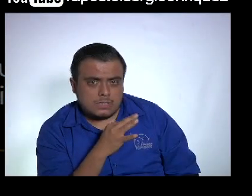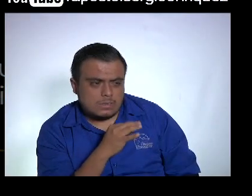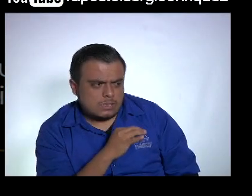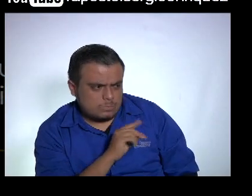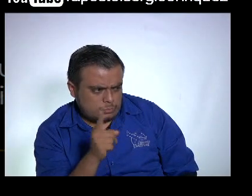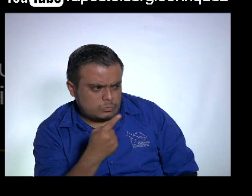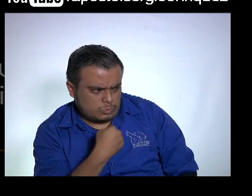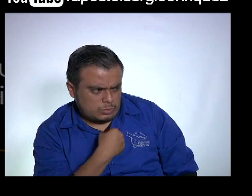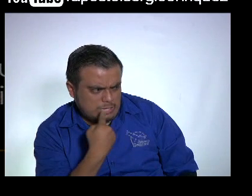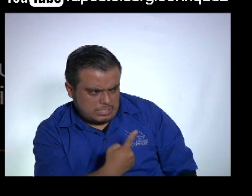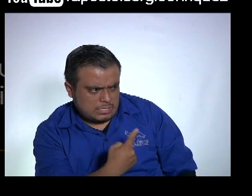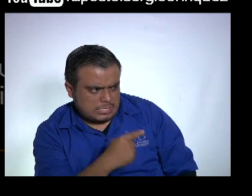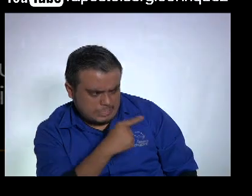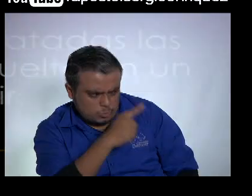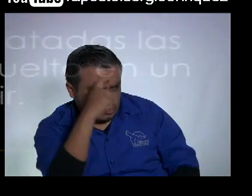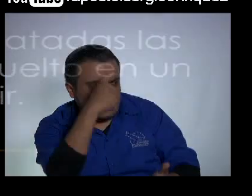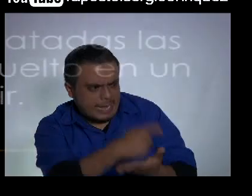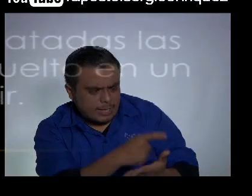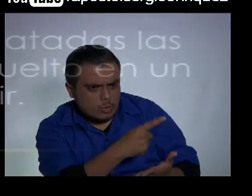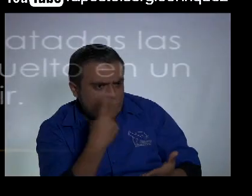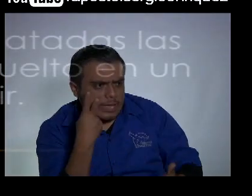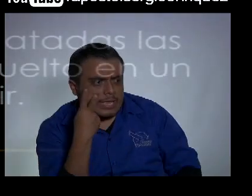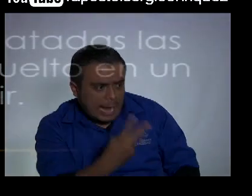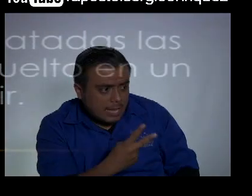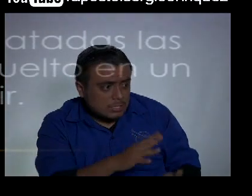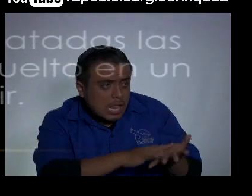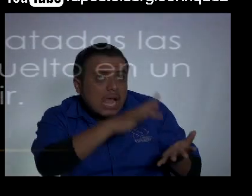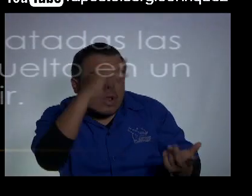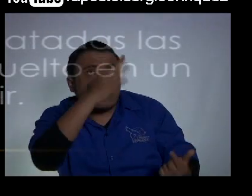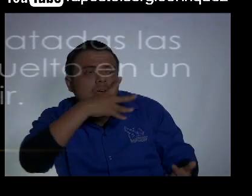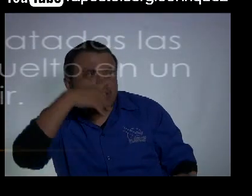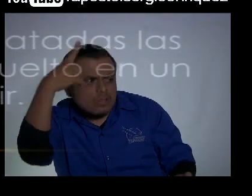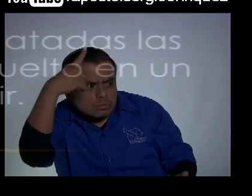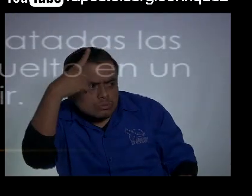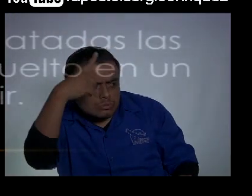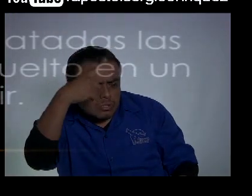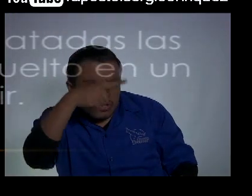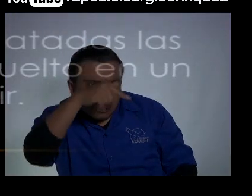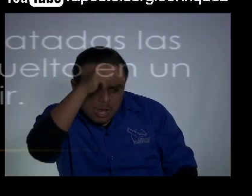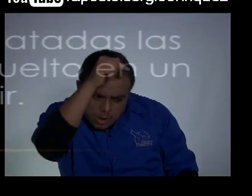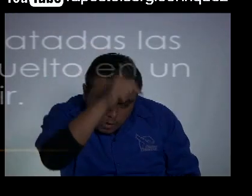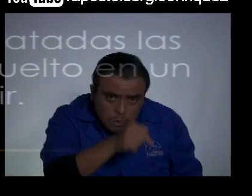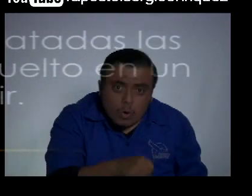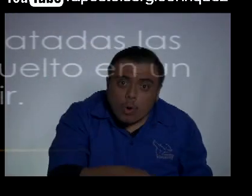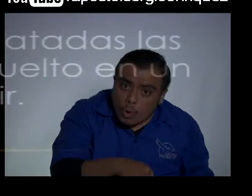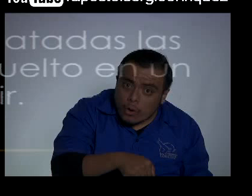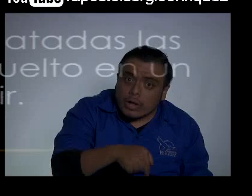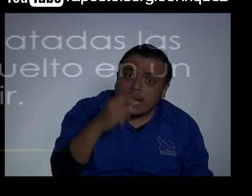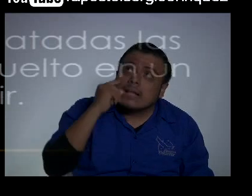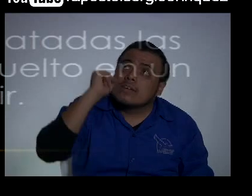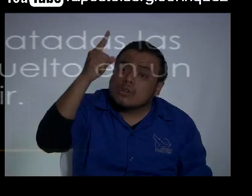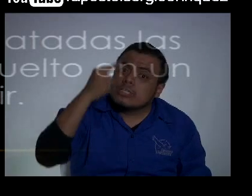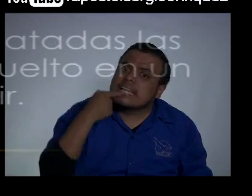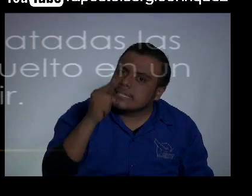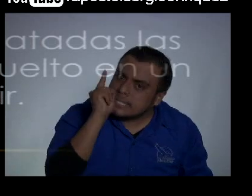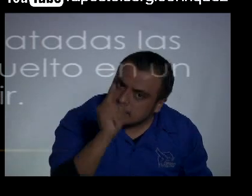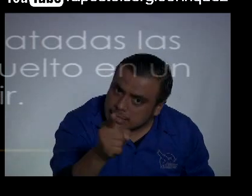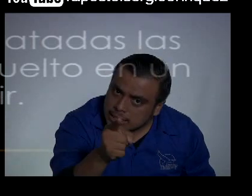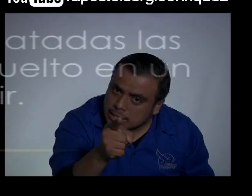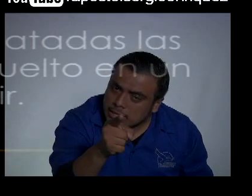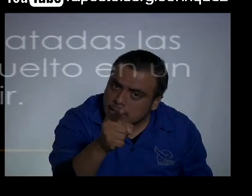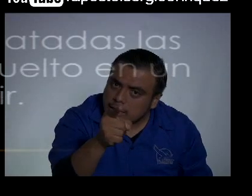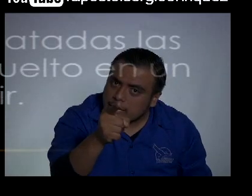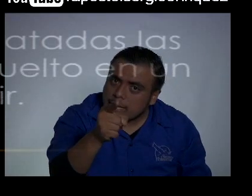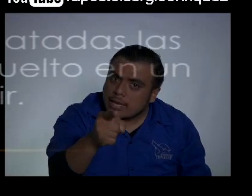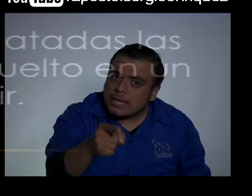he dicho que si crees verás la gloria de Dios. En esta noche el Señor te viene a decir, no te he dicho que